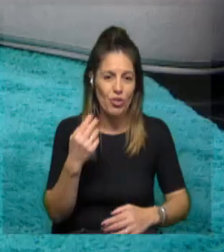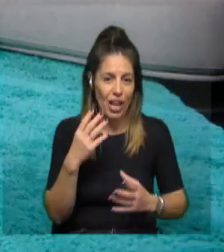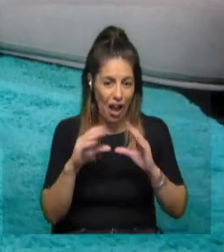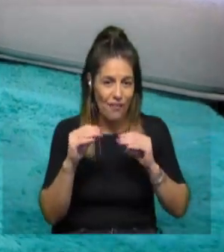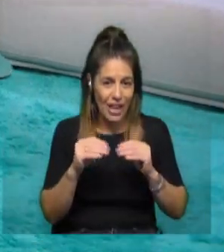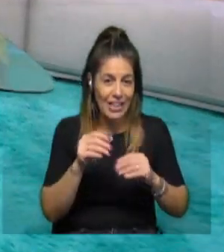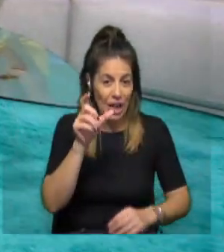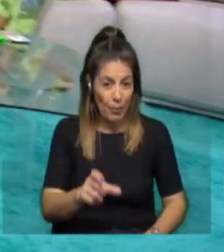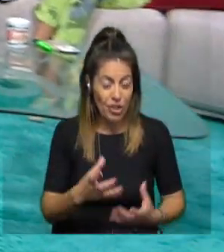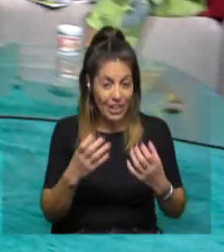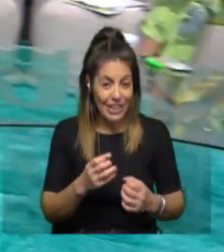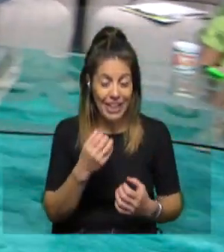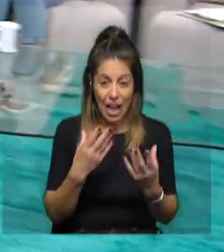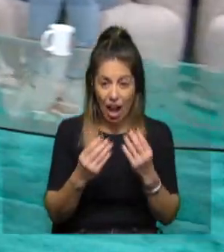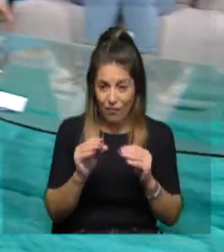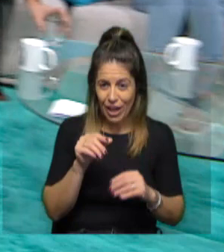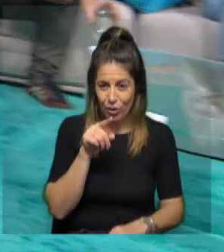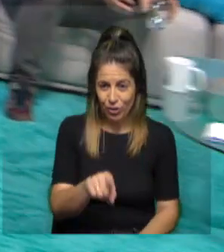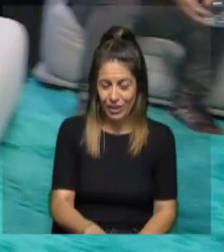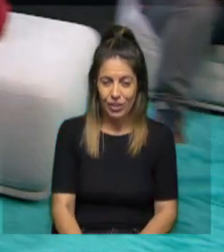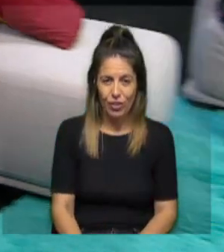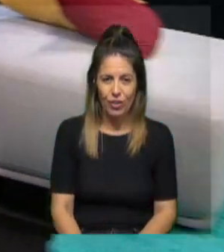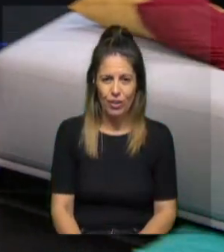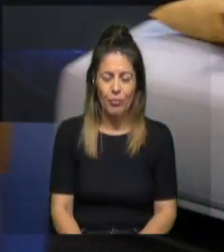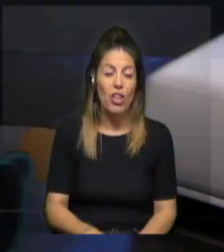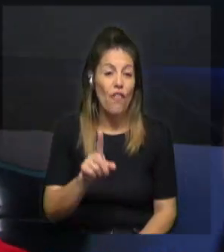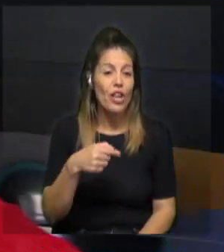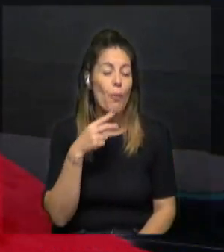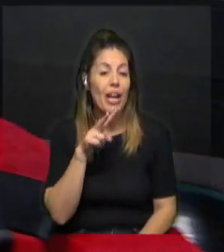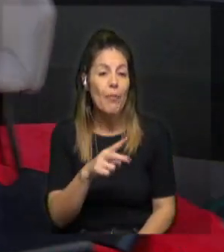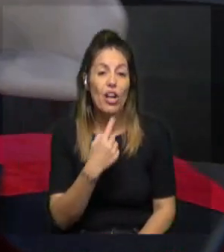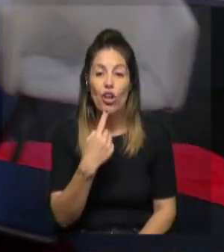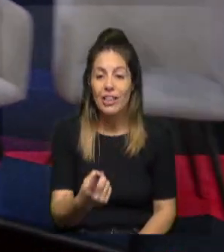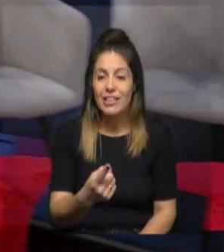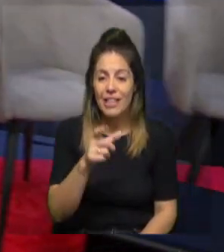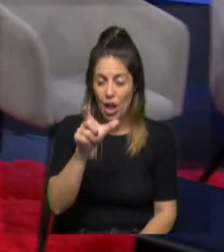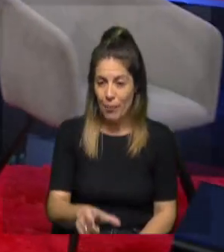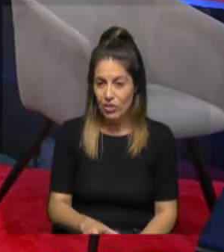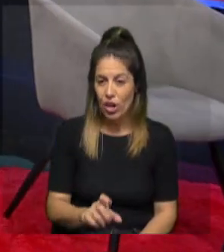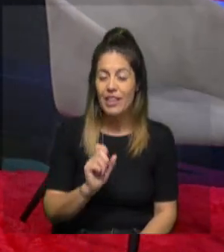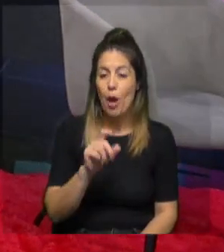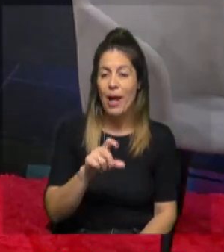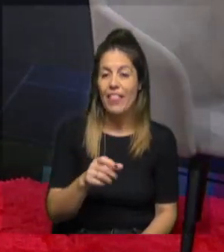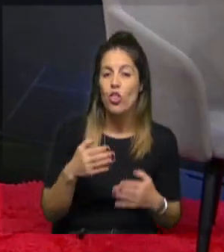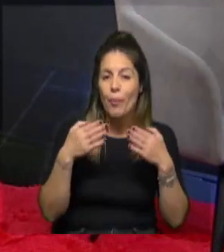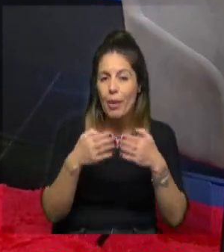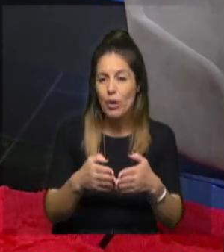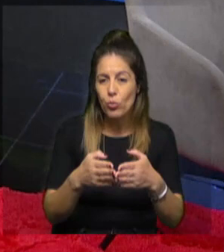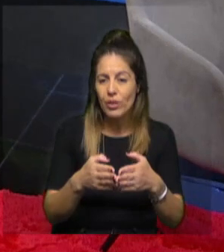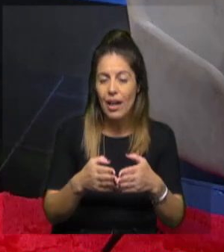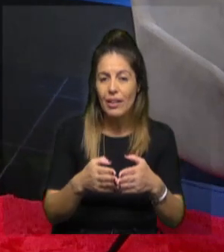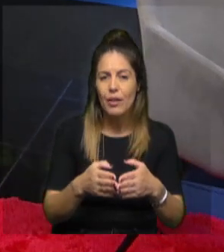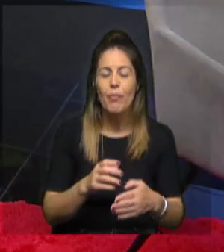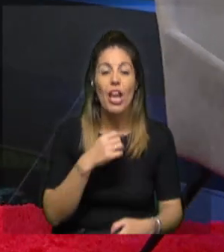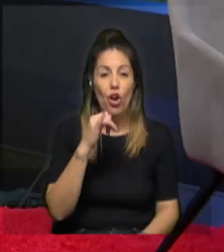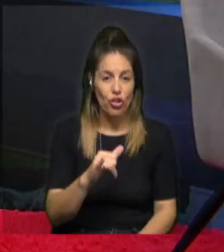quiere hablar hay contigo. Mensaje para vos. Ah. Exactamente, por eso me vengo para acá, para ver qué es lo que la gente nos está mandando para preguntarle al Ruso o para comentarle al